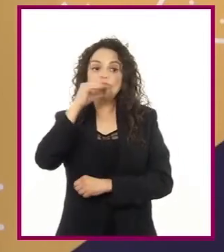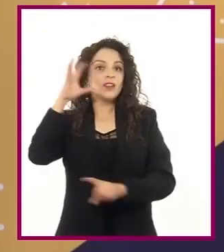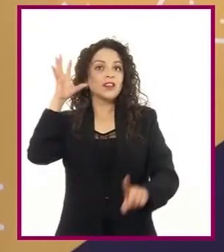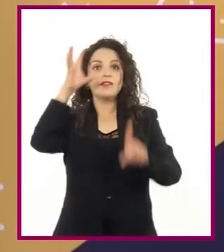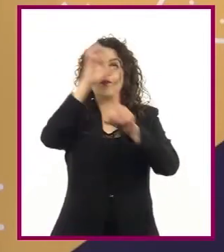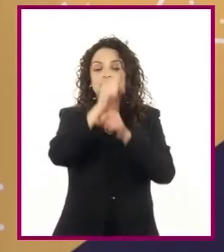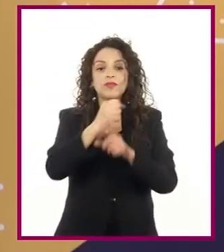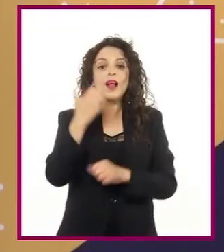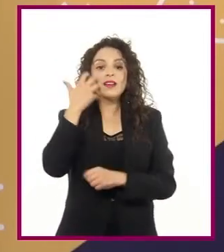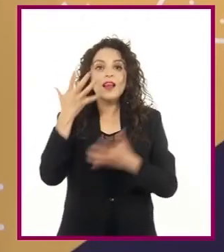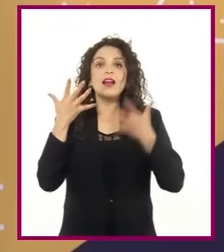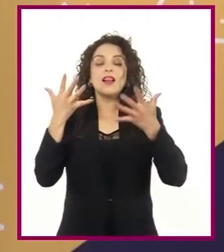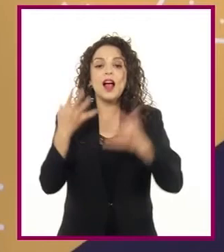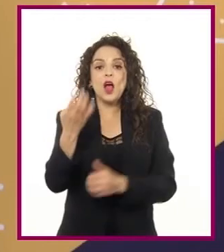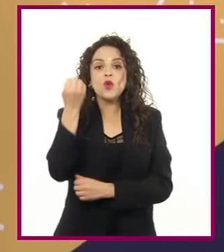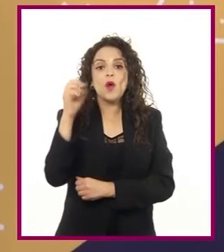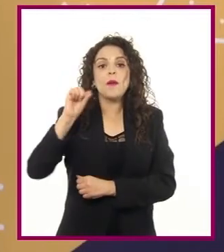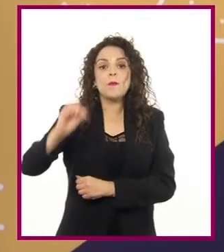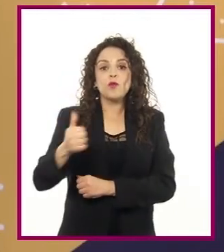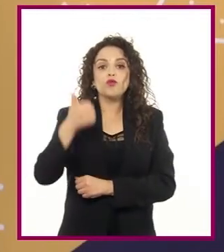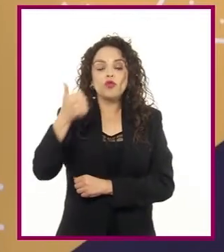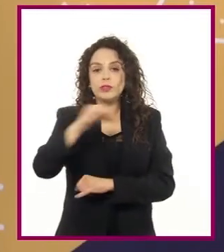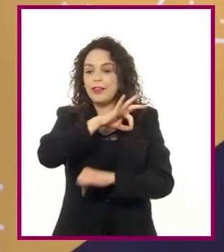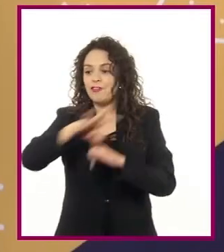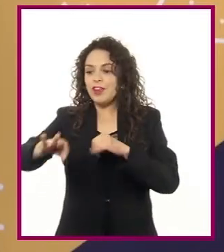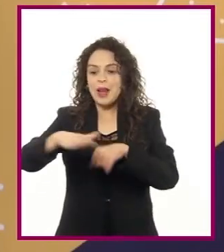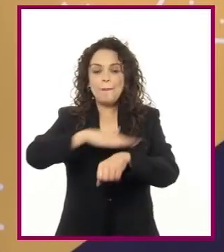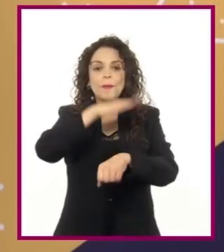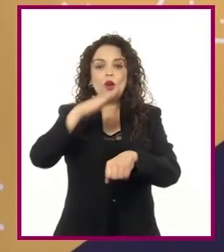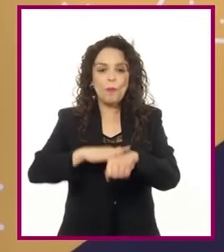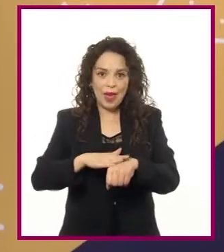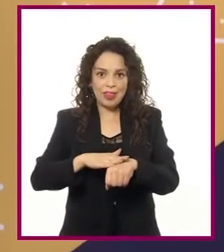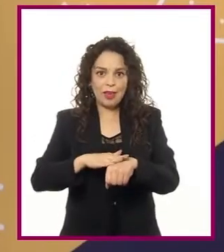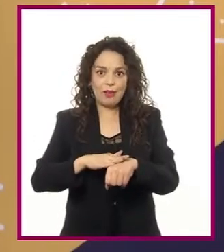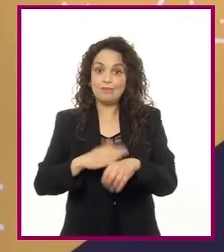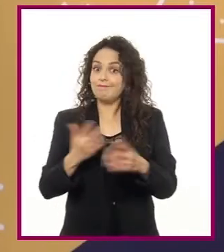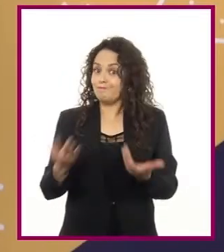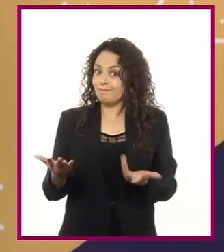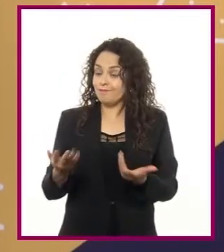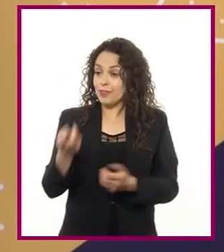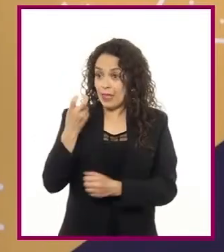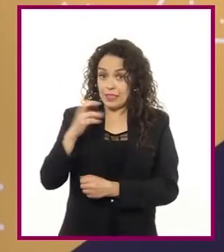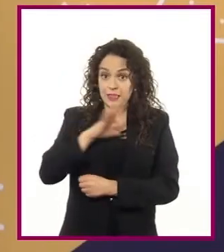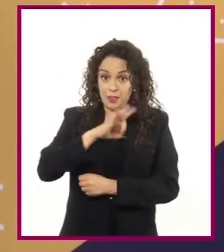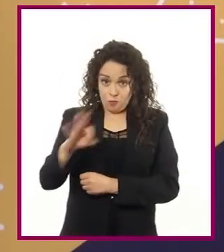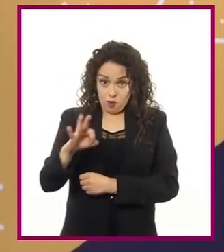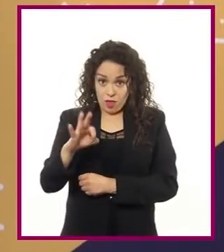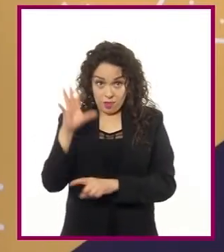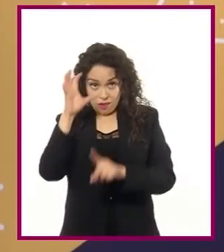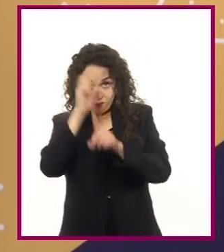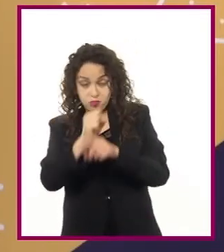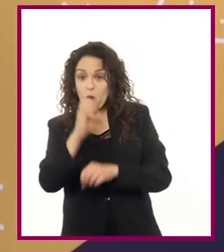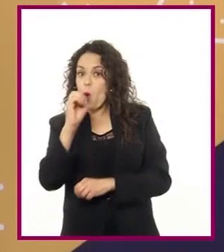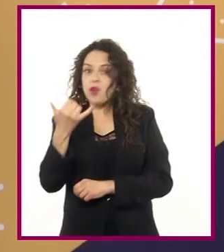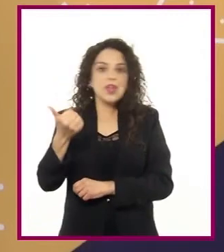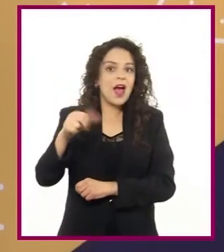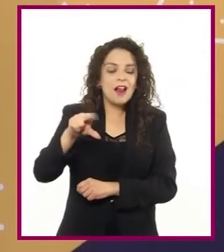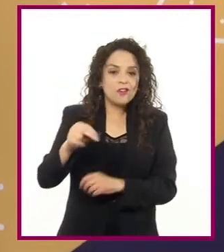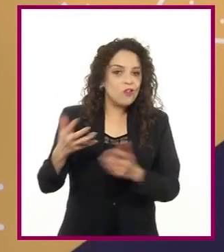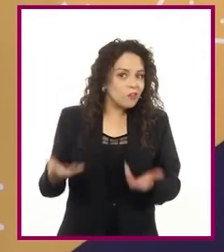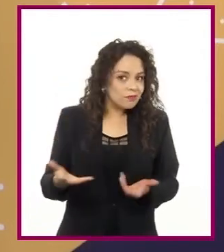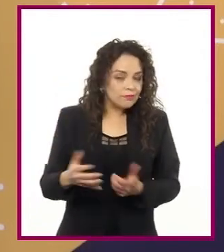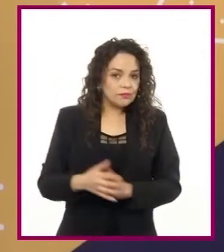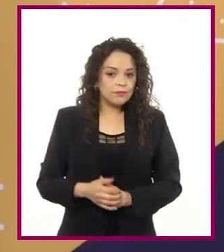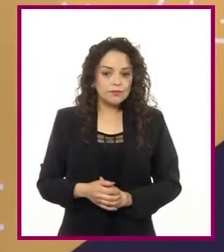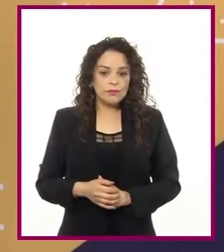obtener 9.6 como promedio final. Podría alcanzar esa calificación o ya no. Si